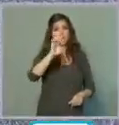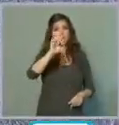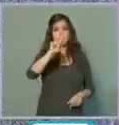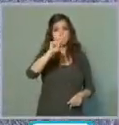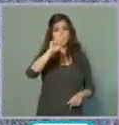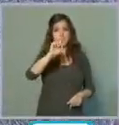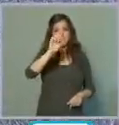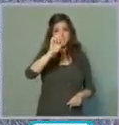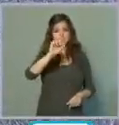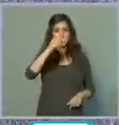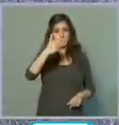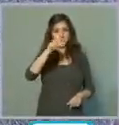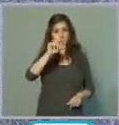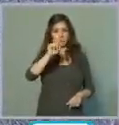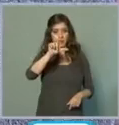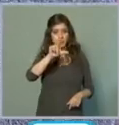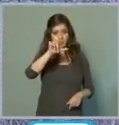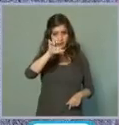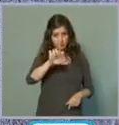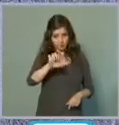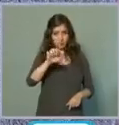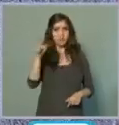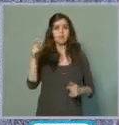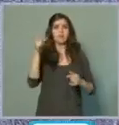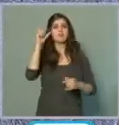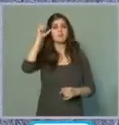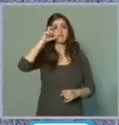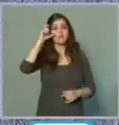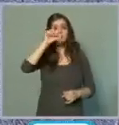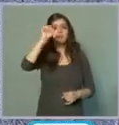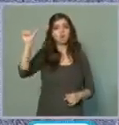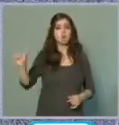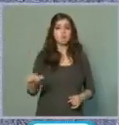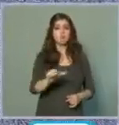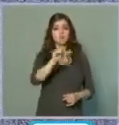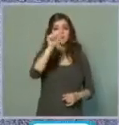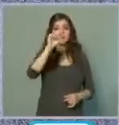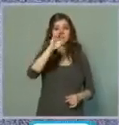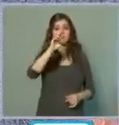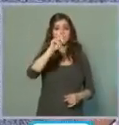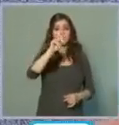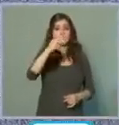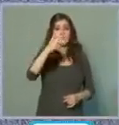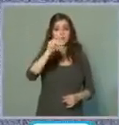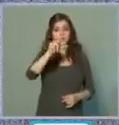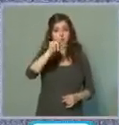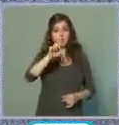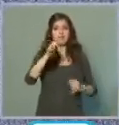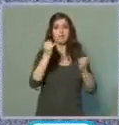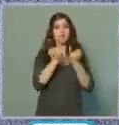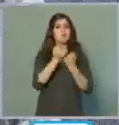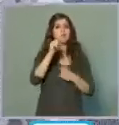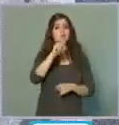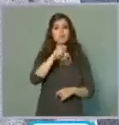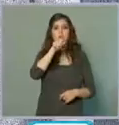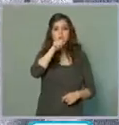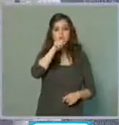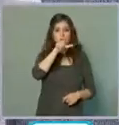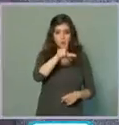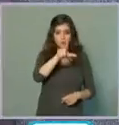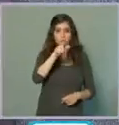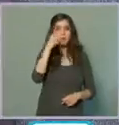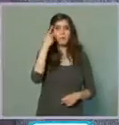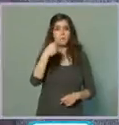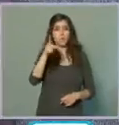o beto.hale. En Instagram, @betohale. Y lo mismo para Twitter. Y recomienda, por